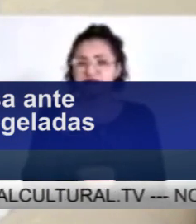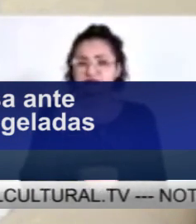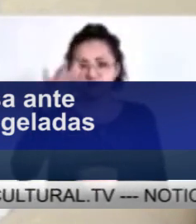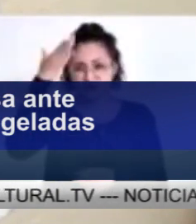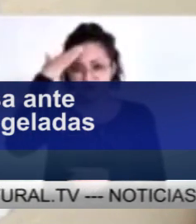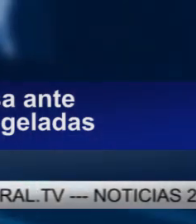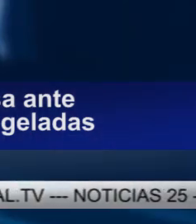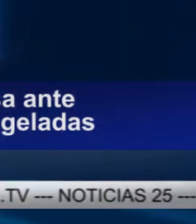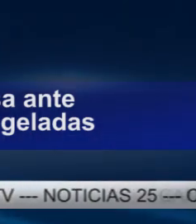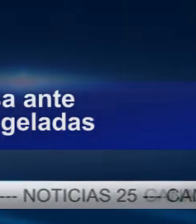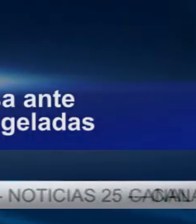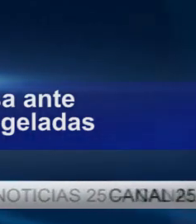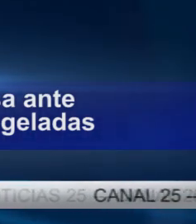expresó